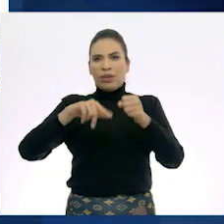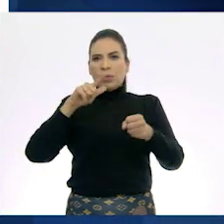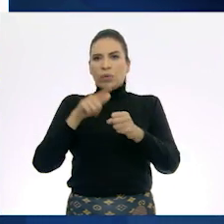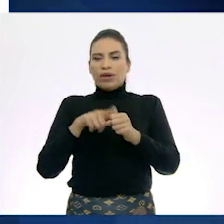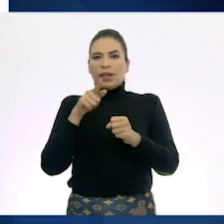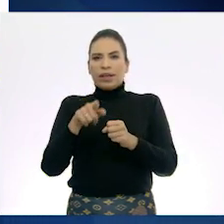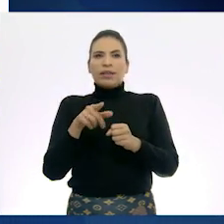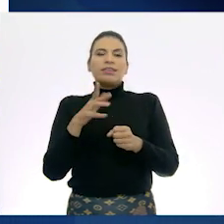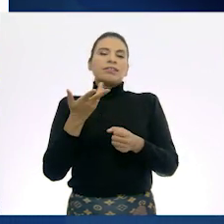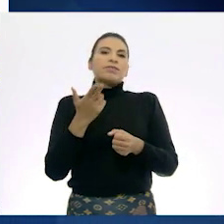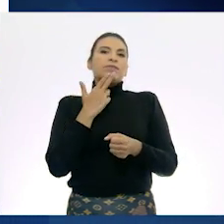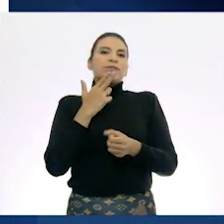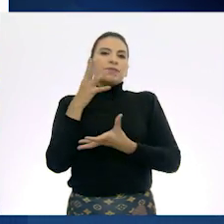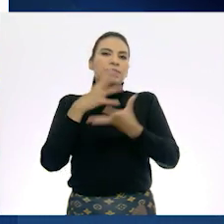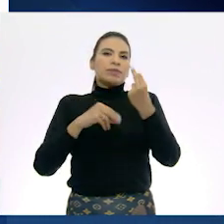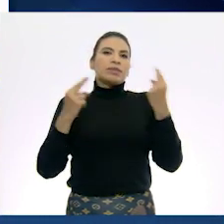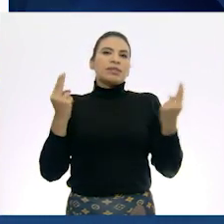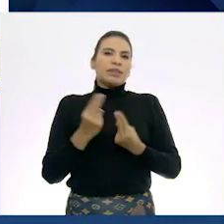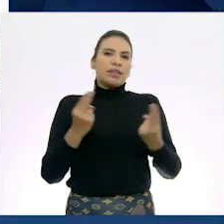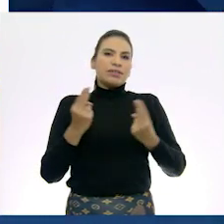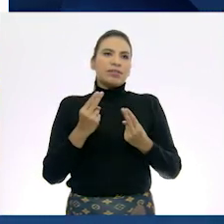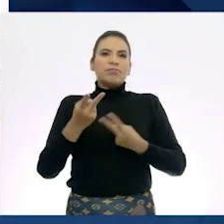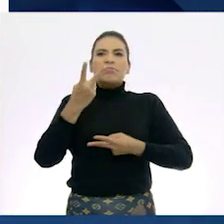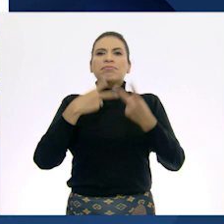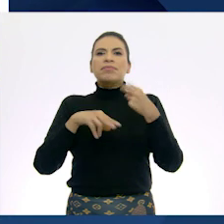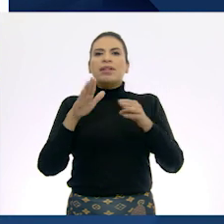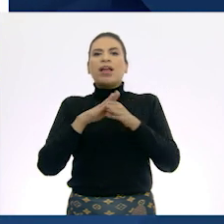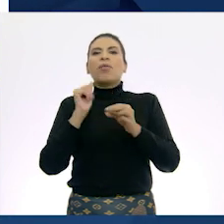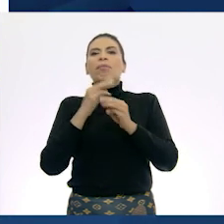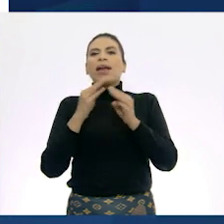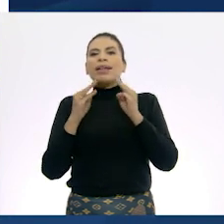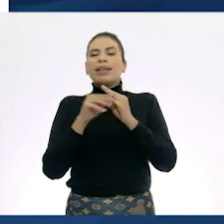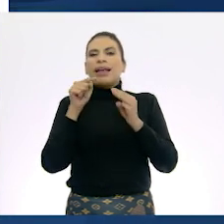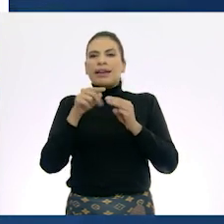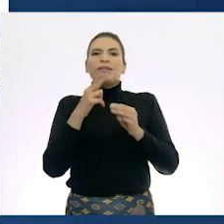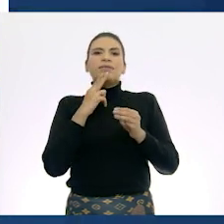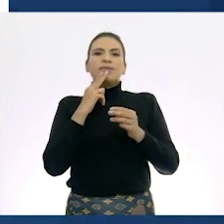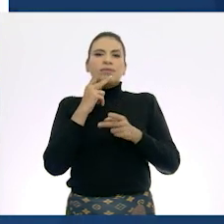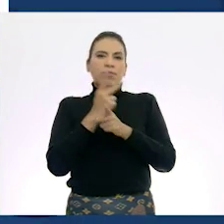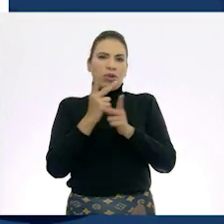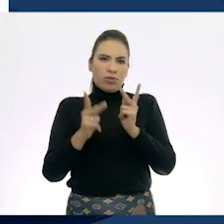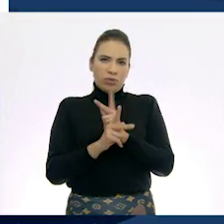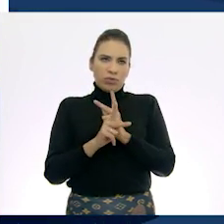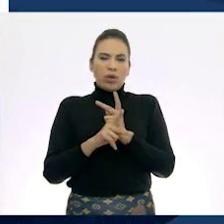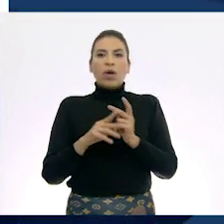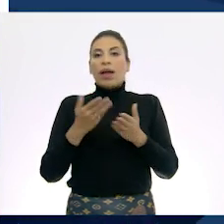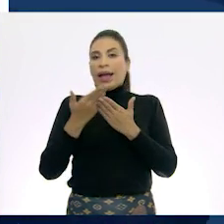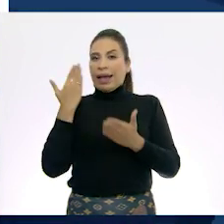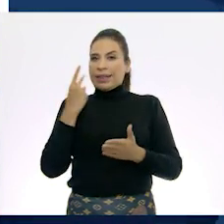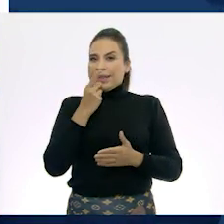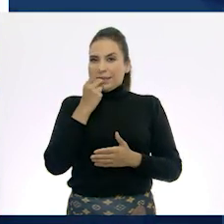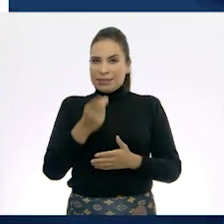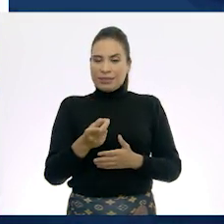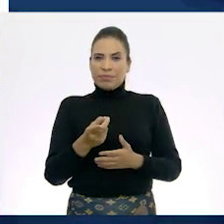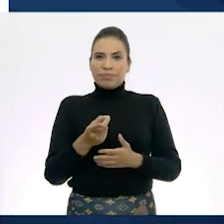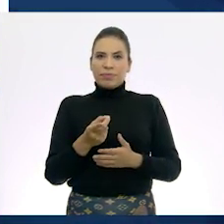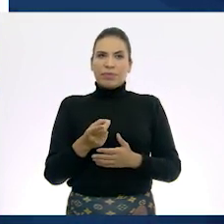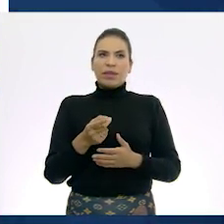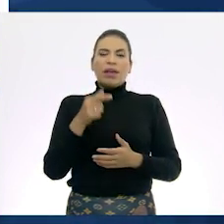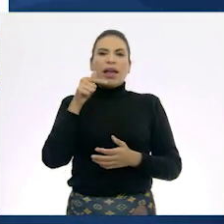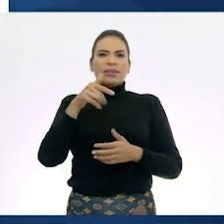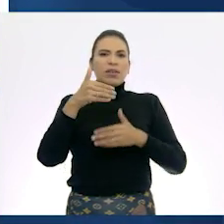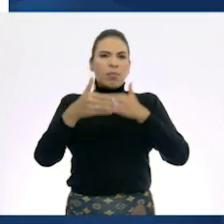naturaleza son recursos necesarios que van a dar origen a materia prima y a nuestros productos. Y como dijimos, pues en